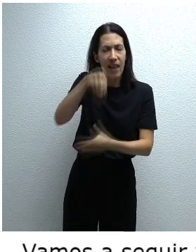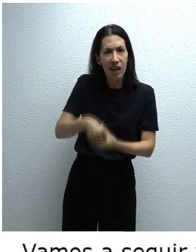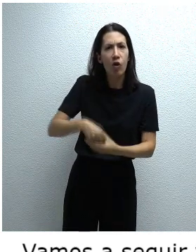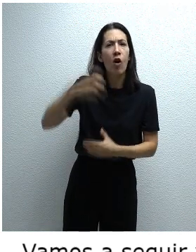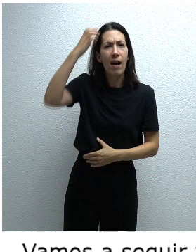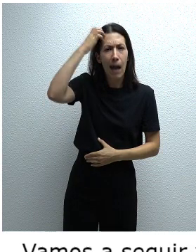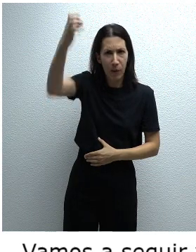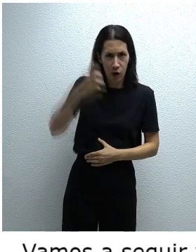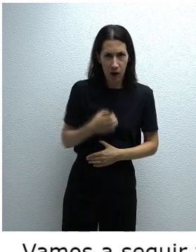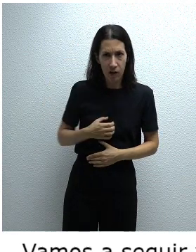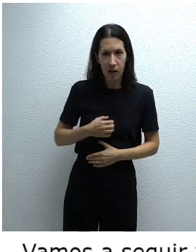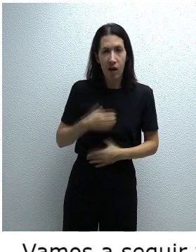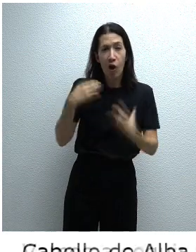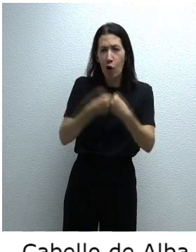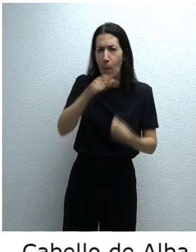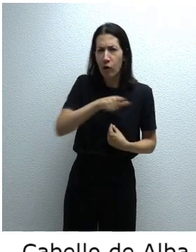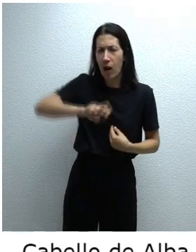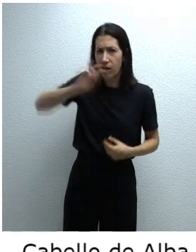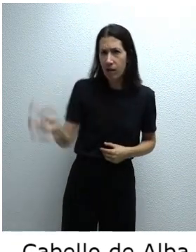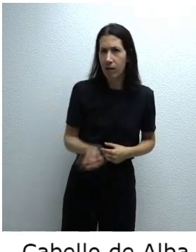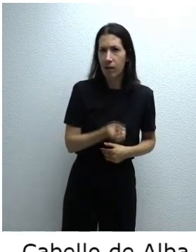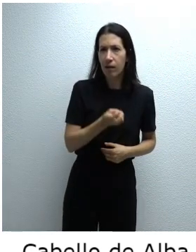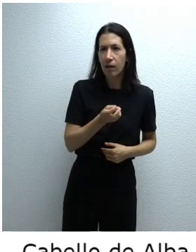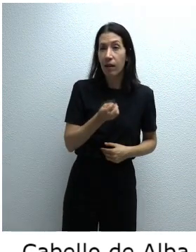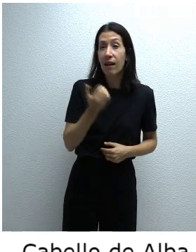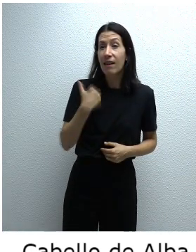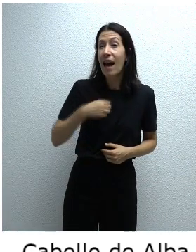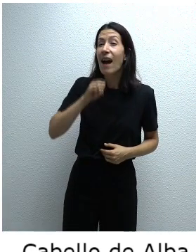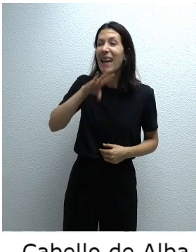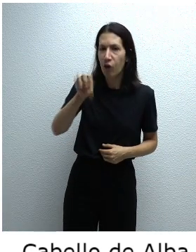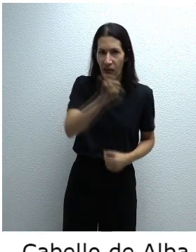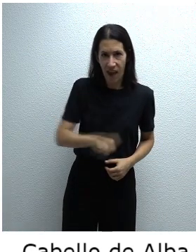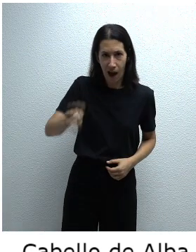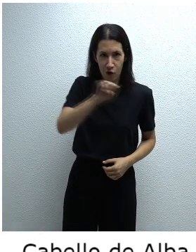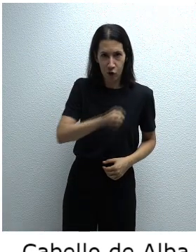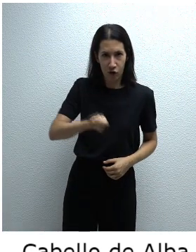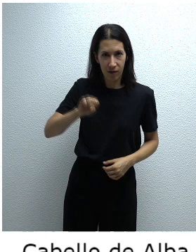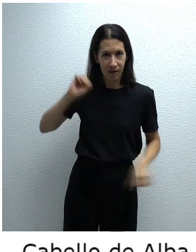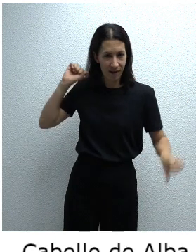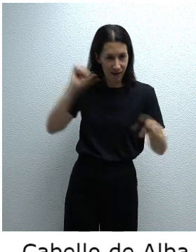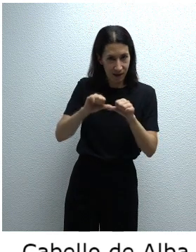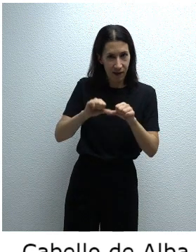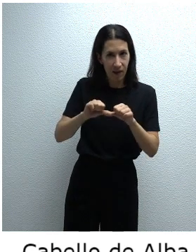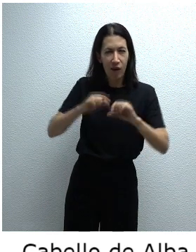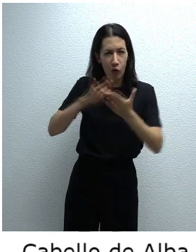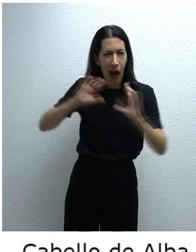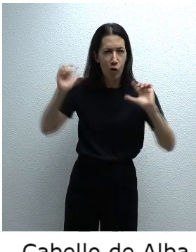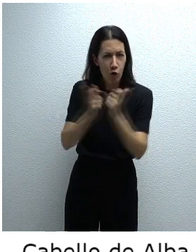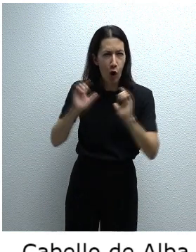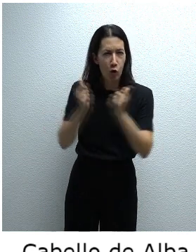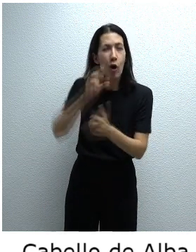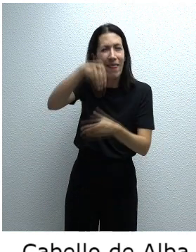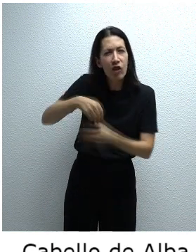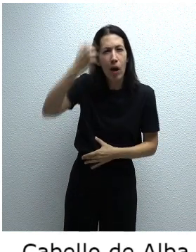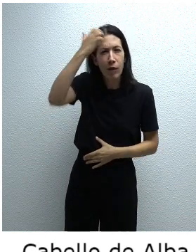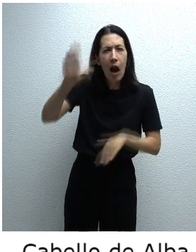Castro Girona y con Blanca Entrena. 14 años, 14 años no hemos tirado en reuniones en el Real Patronato hasta